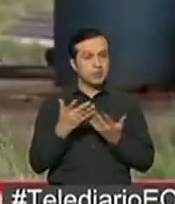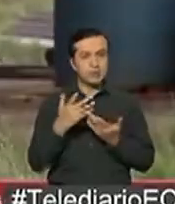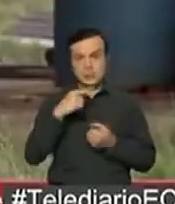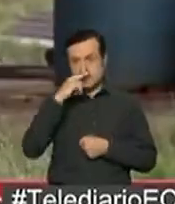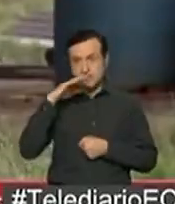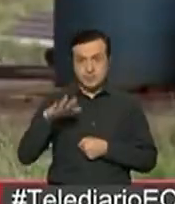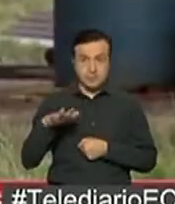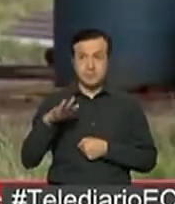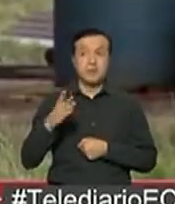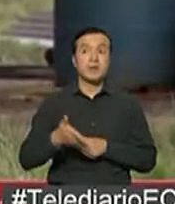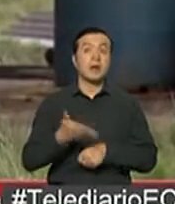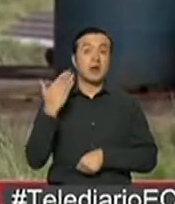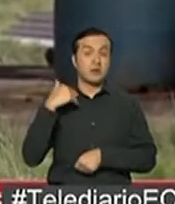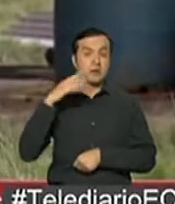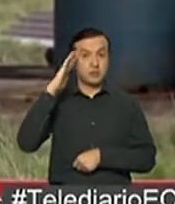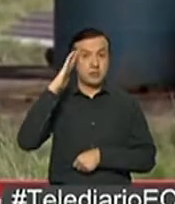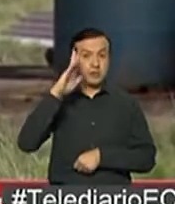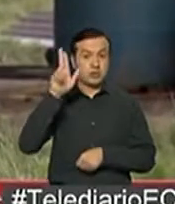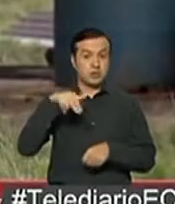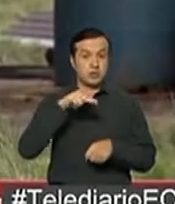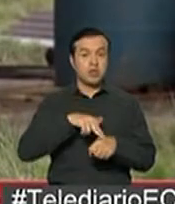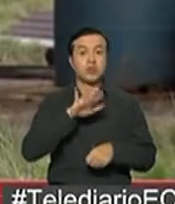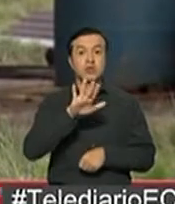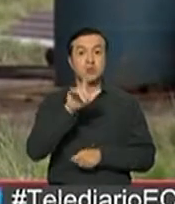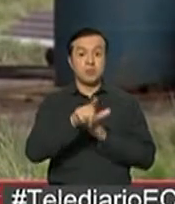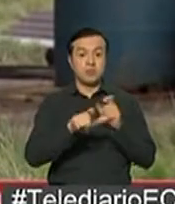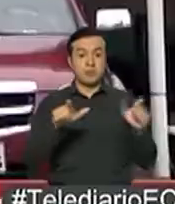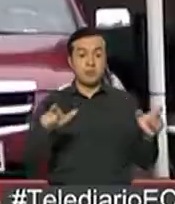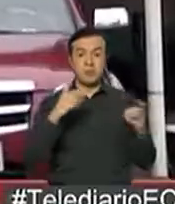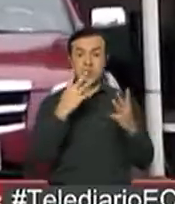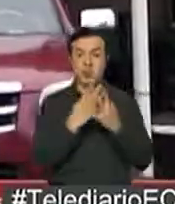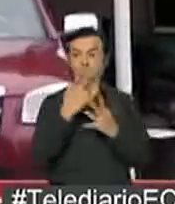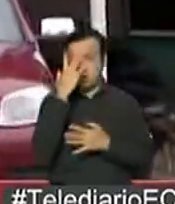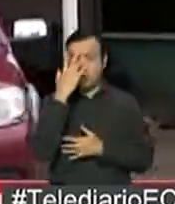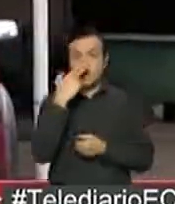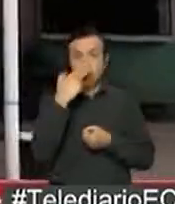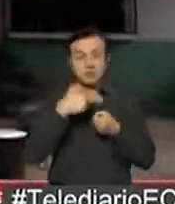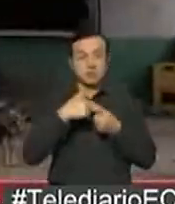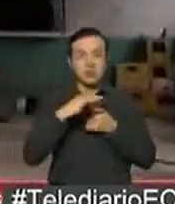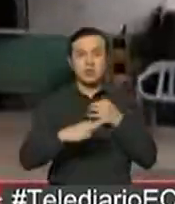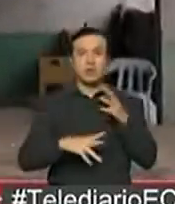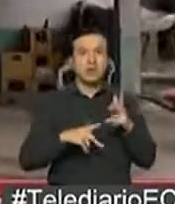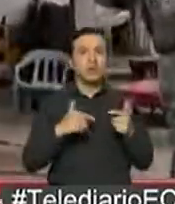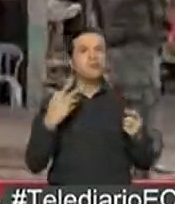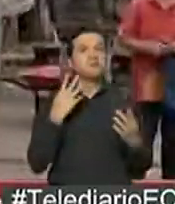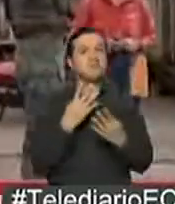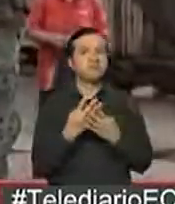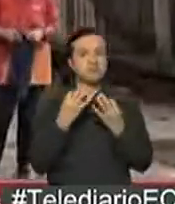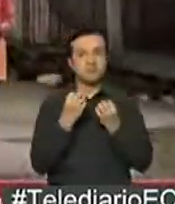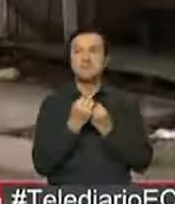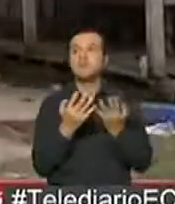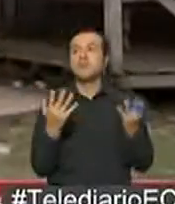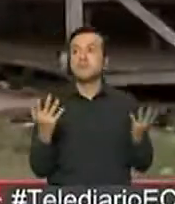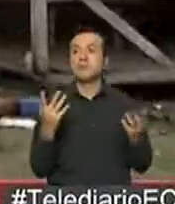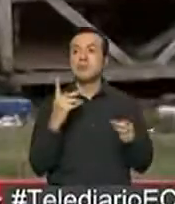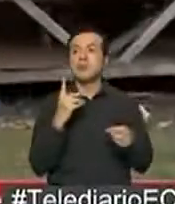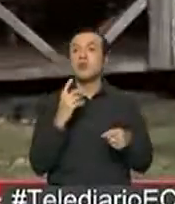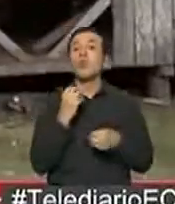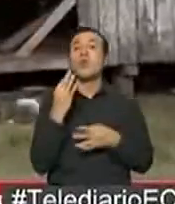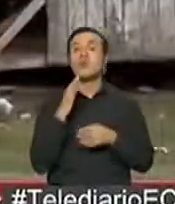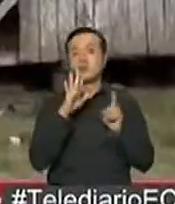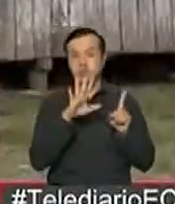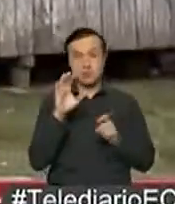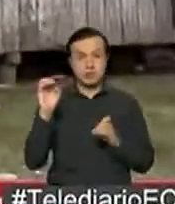el fin de semana pasado la policía nacional detuvo a cinco personas relacionadas con el tráfico de combustible subsidiado que se calcula produjeron un perjuicio al país por